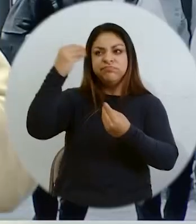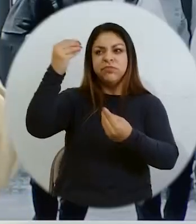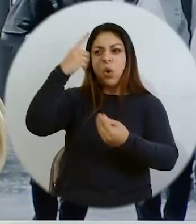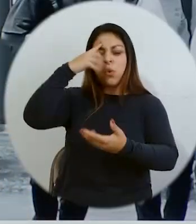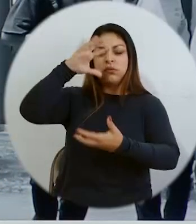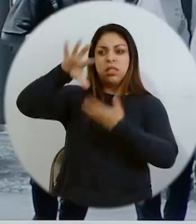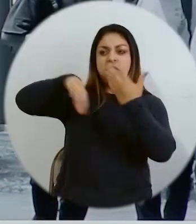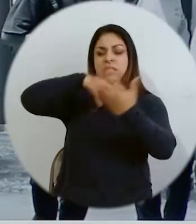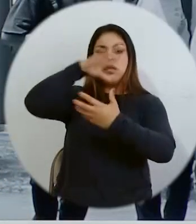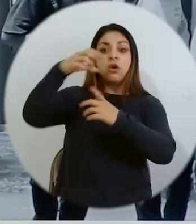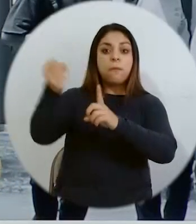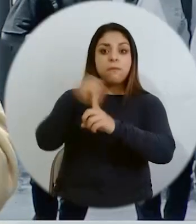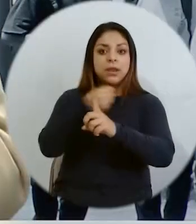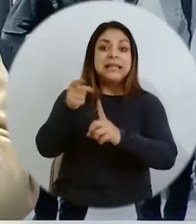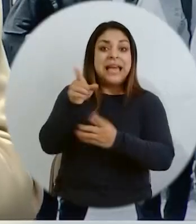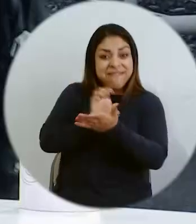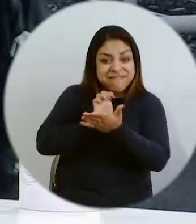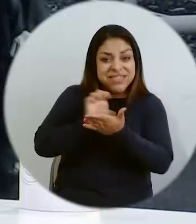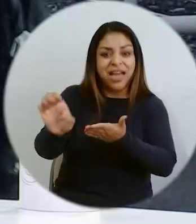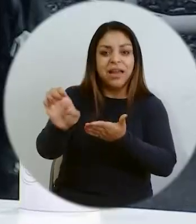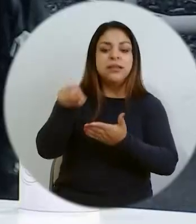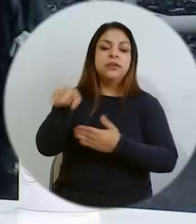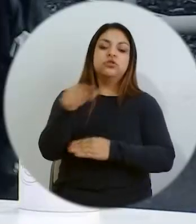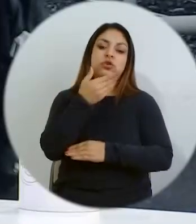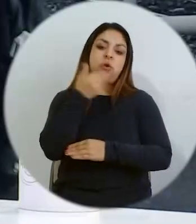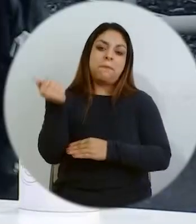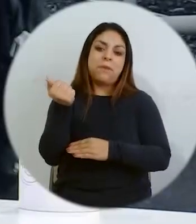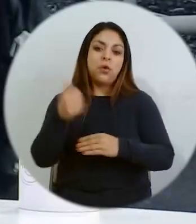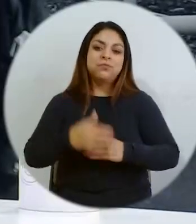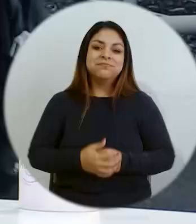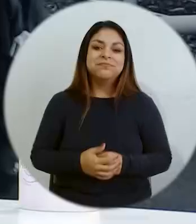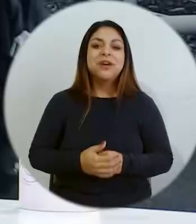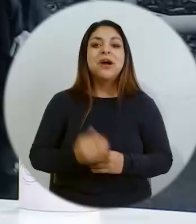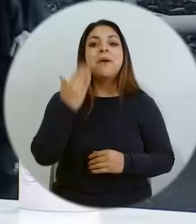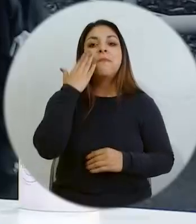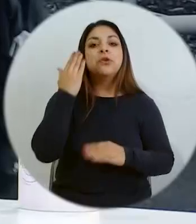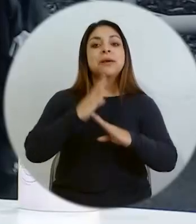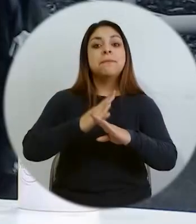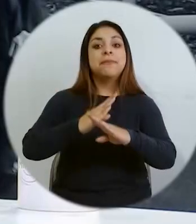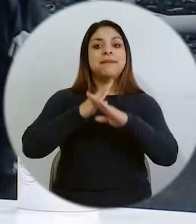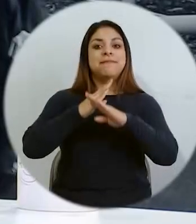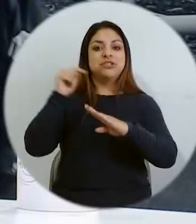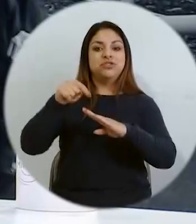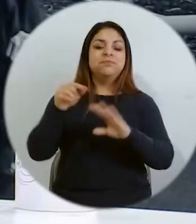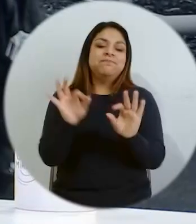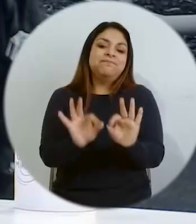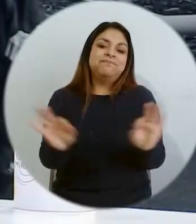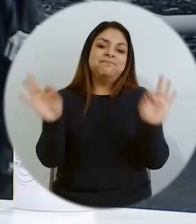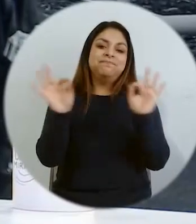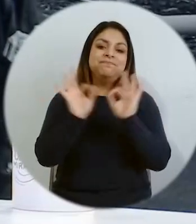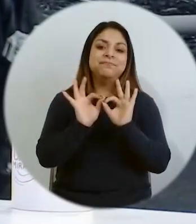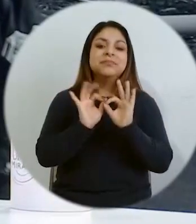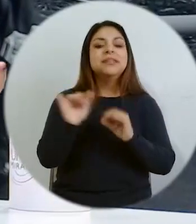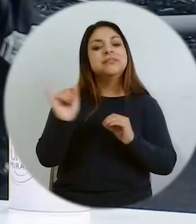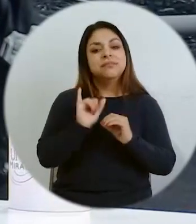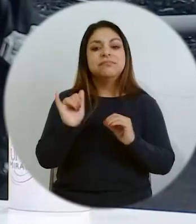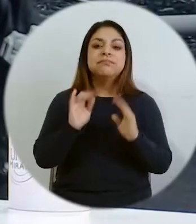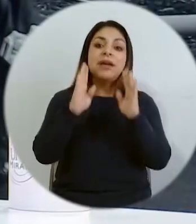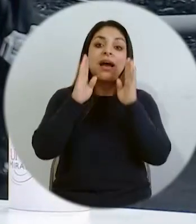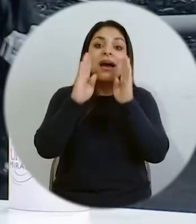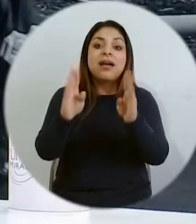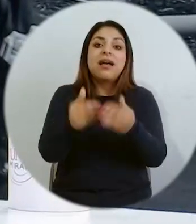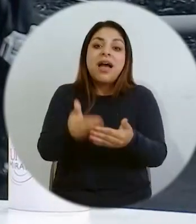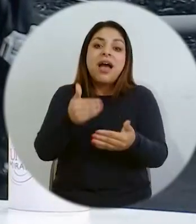formado o deformado más bien con violencia, eso es lo mejor. Sí, es que la prevención es lo fundamental, estamos de acuerdo, pero también, como ustedes